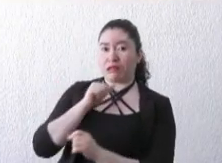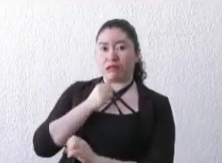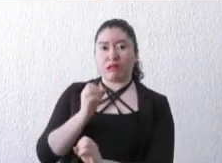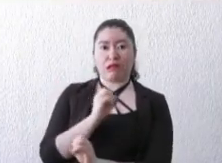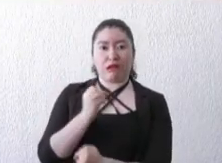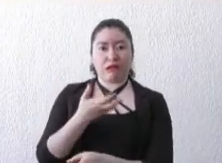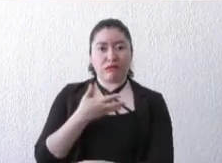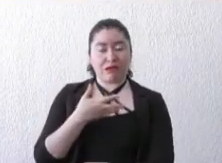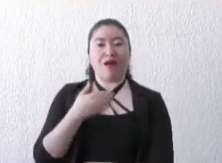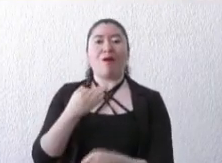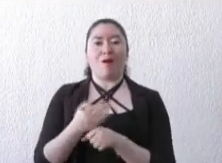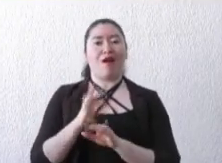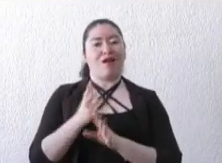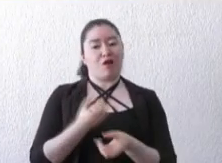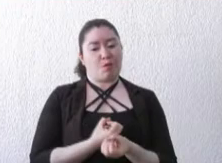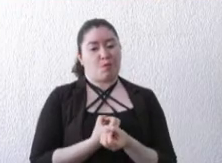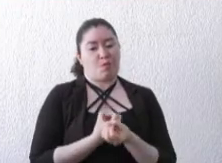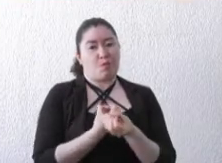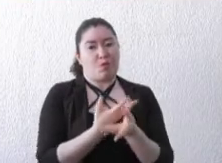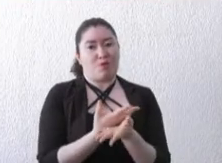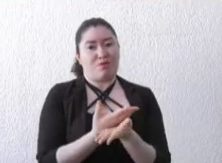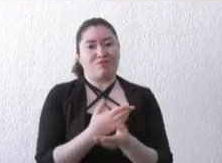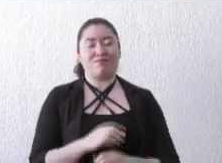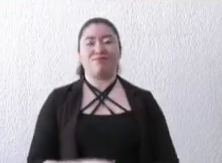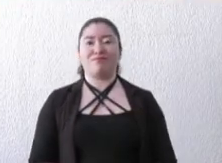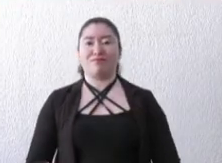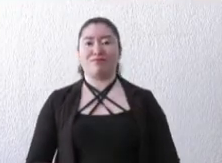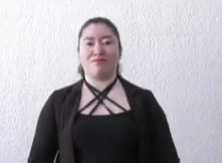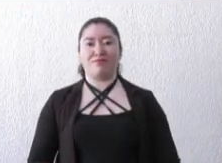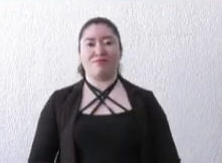institución cultural de la Ciudad de México.